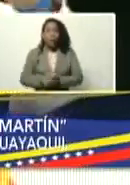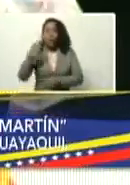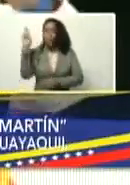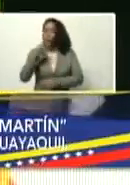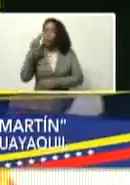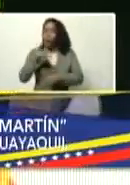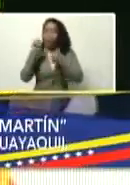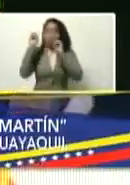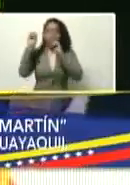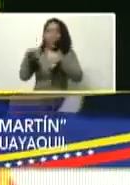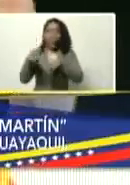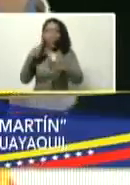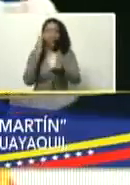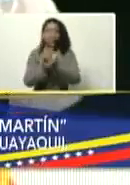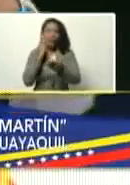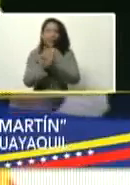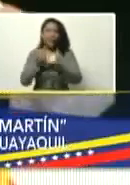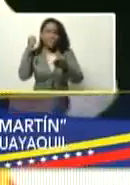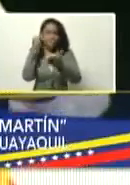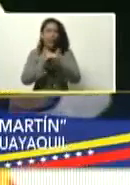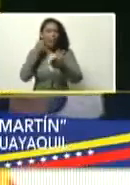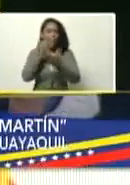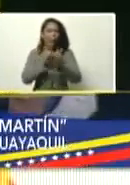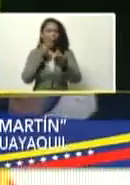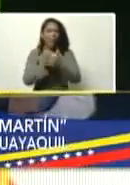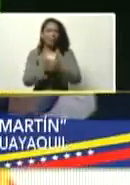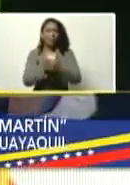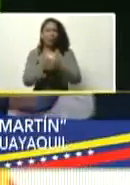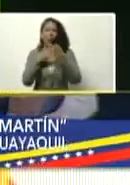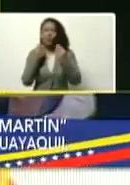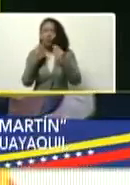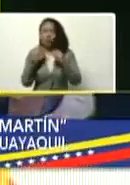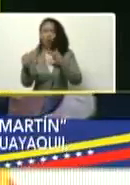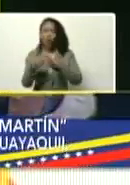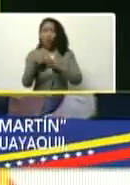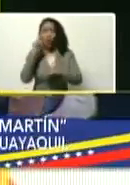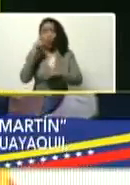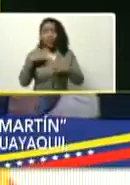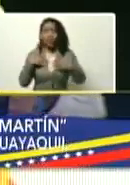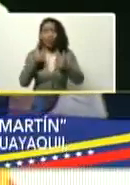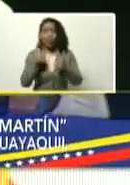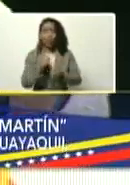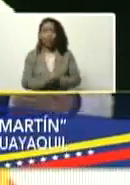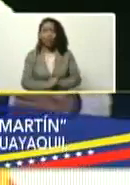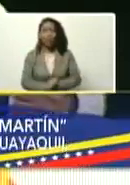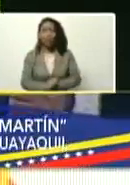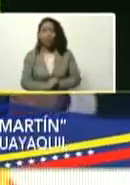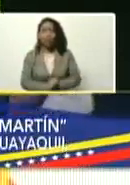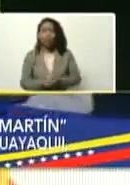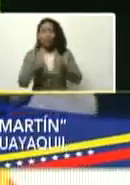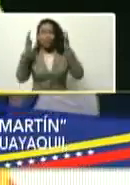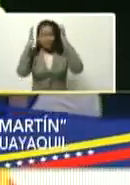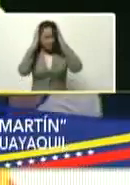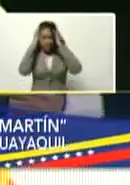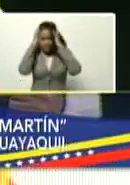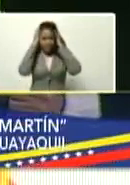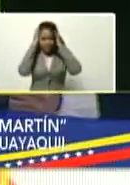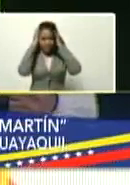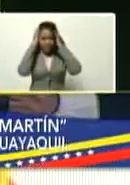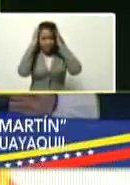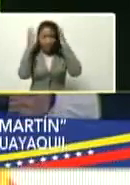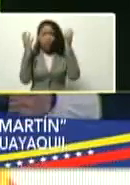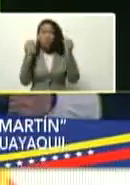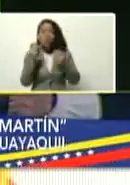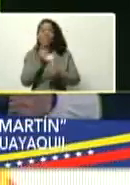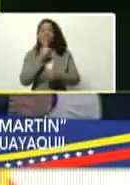se rindió, siempre perseveró, tuvo que luchar contra una salud que lo atormentaba, que le hacía muy